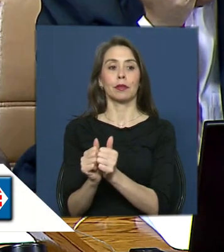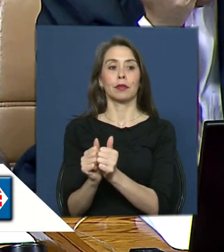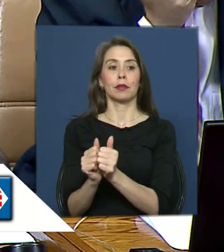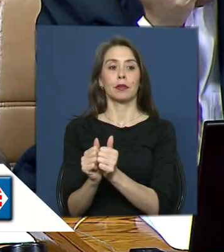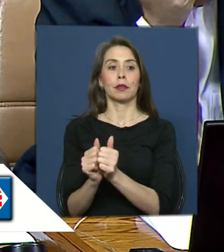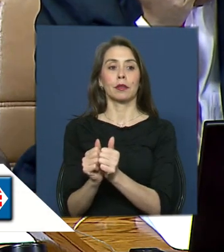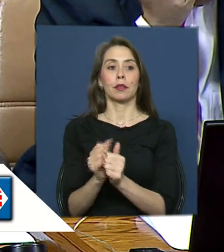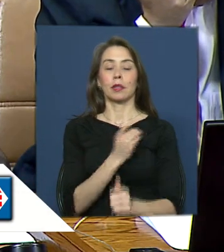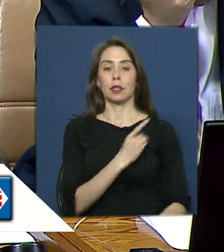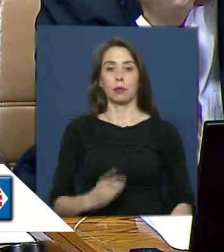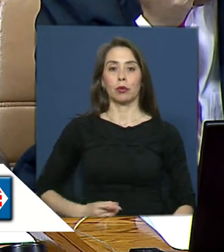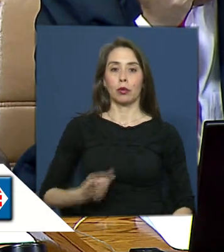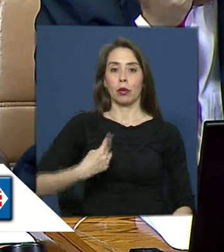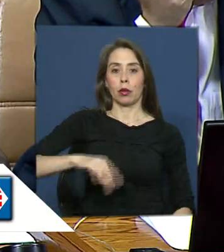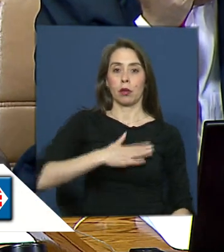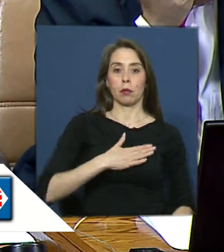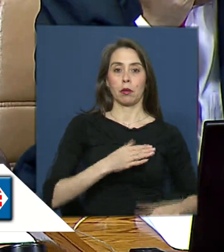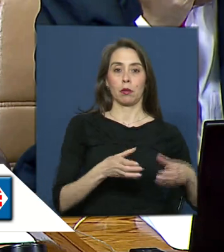de nuestro sector.